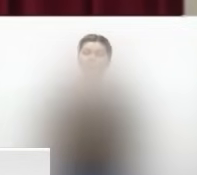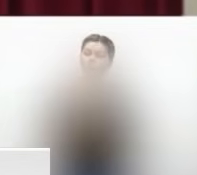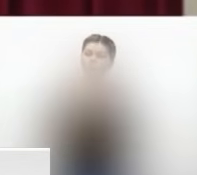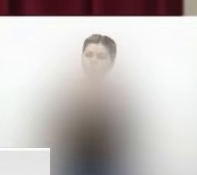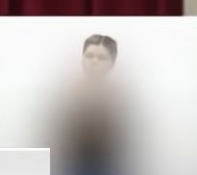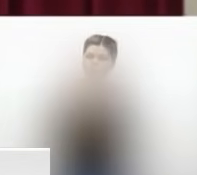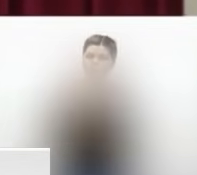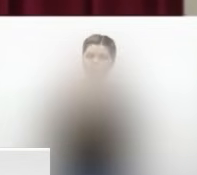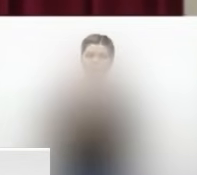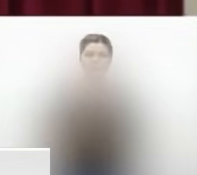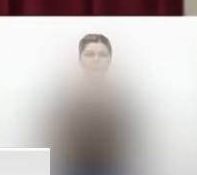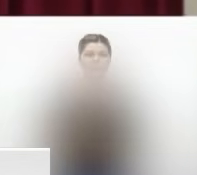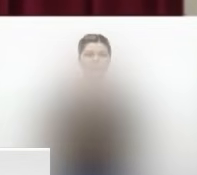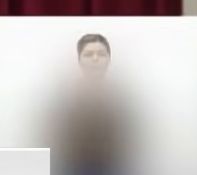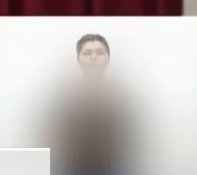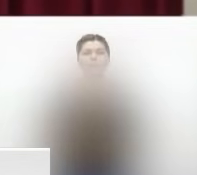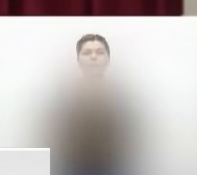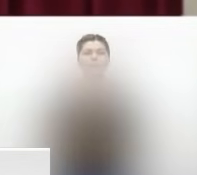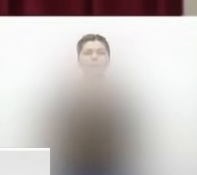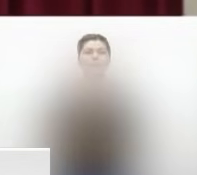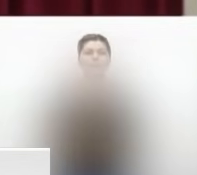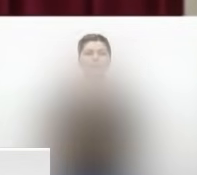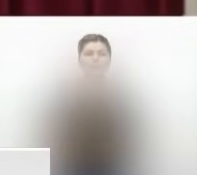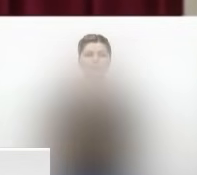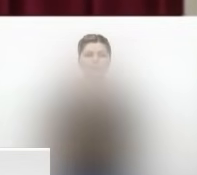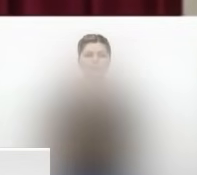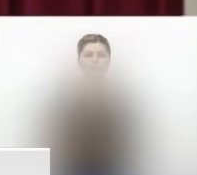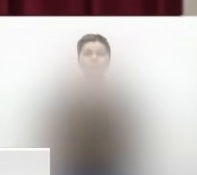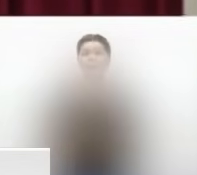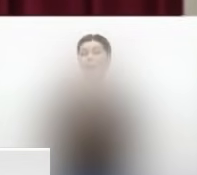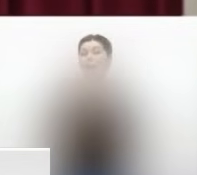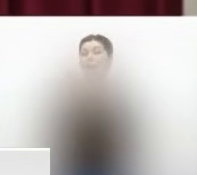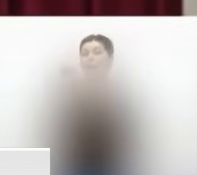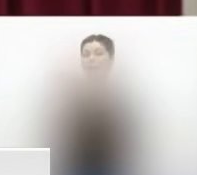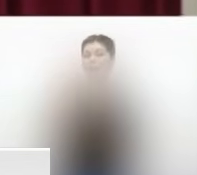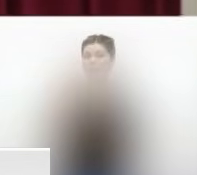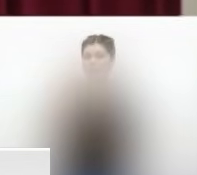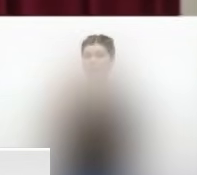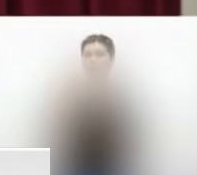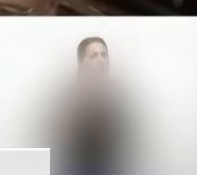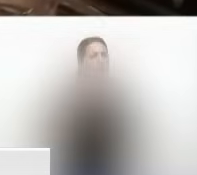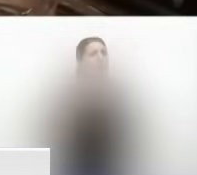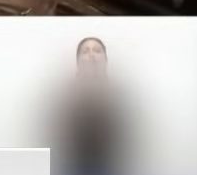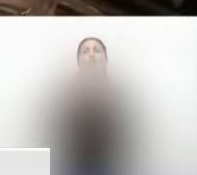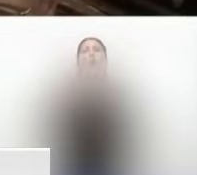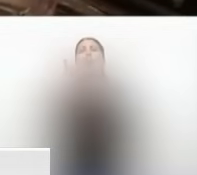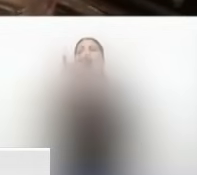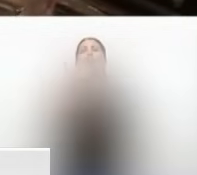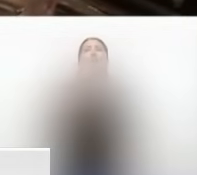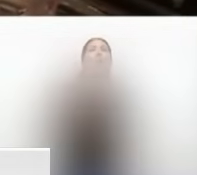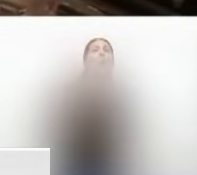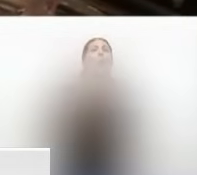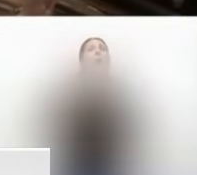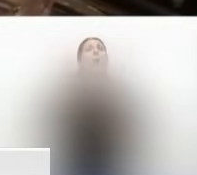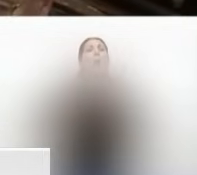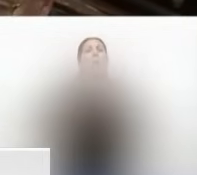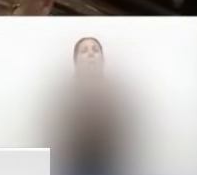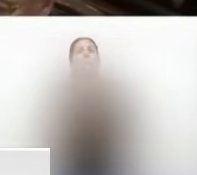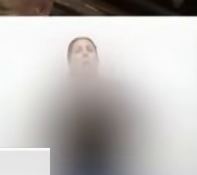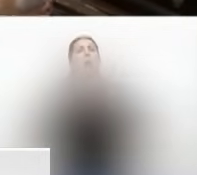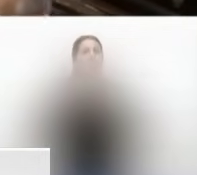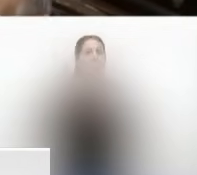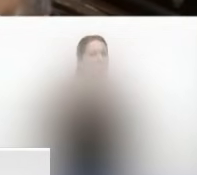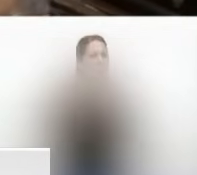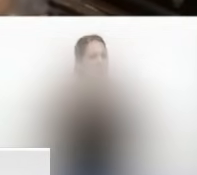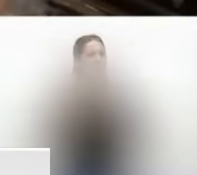de la vicepresidenta Victoria Villarruel, una sesión que comenzó de manera muy solemne, pero que poco a poco comenzó a caer en un clima de tensión luego